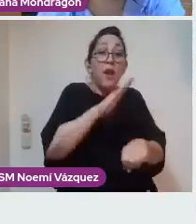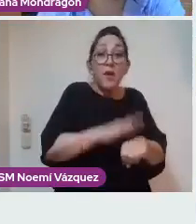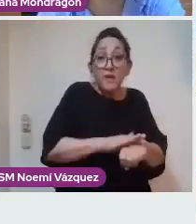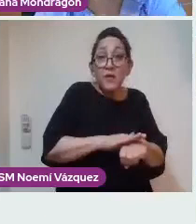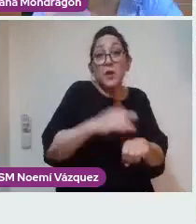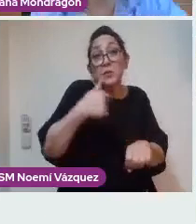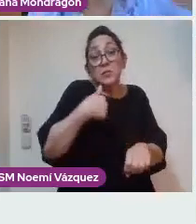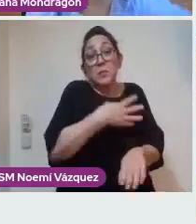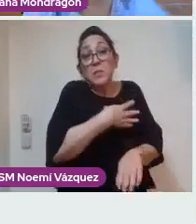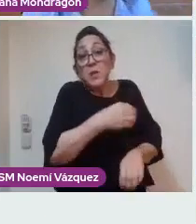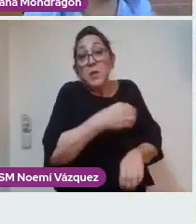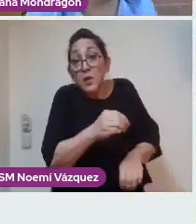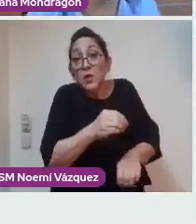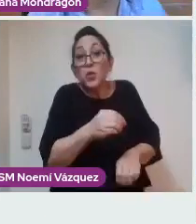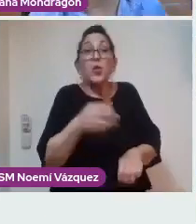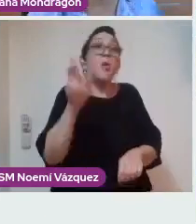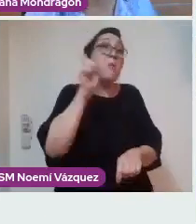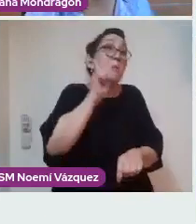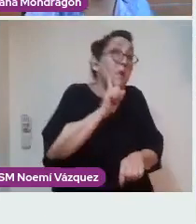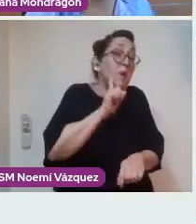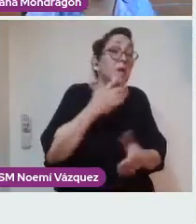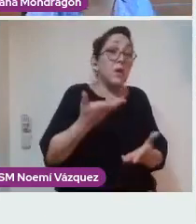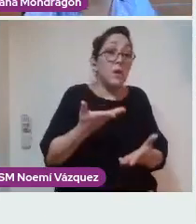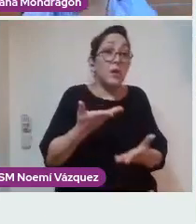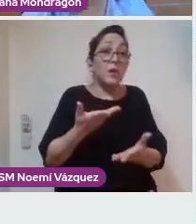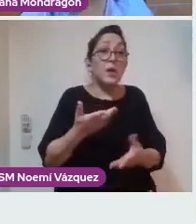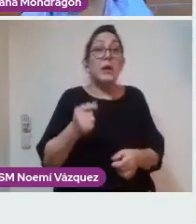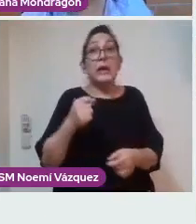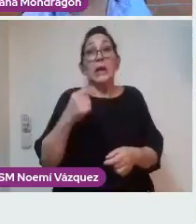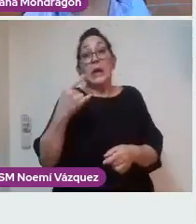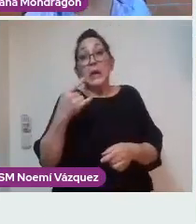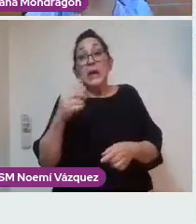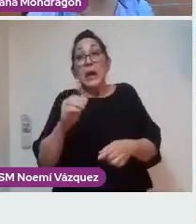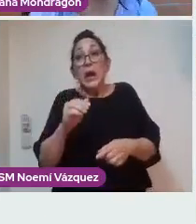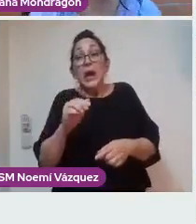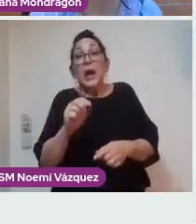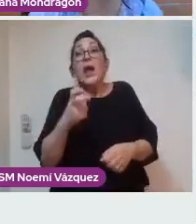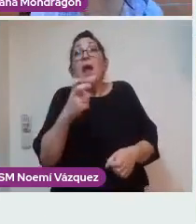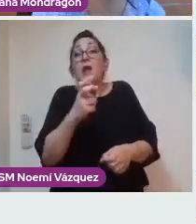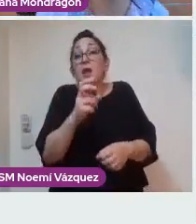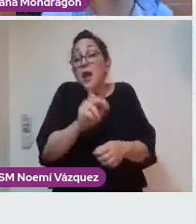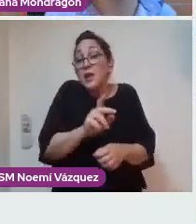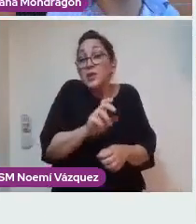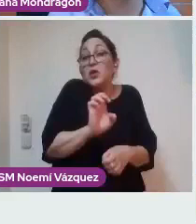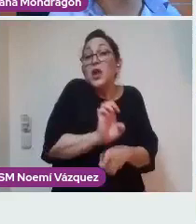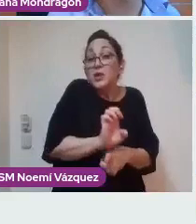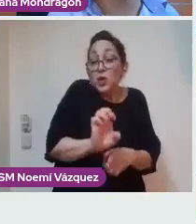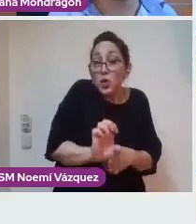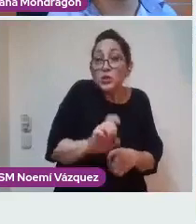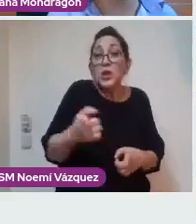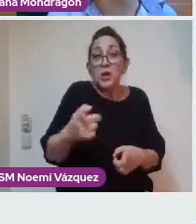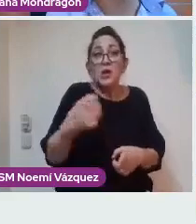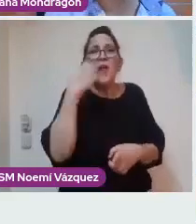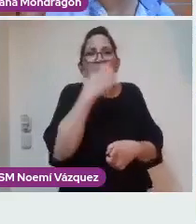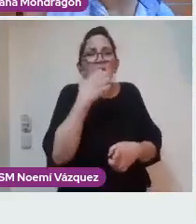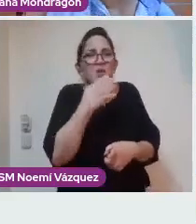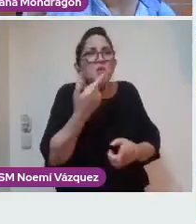mi hija, y con ello del docente y de la escuela. Es decir, ¿cómo esperaría yo que